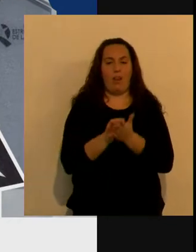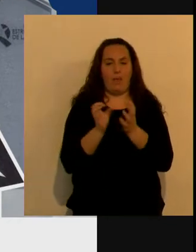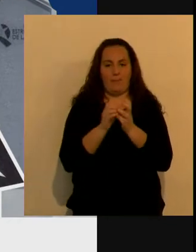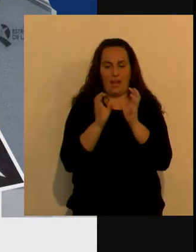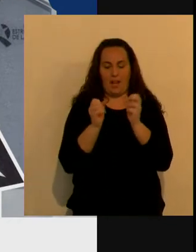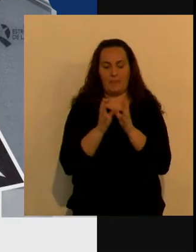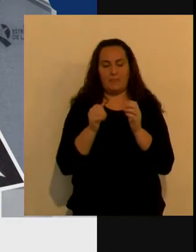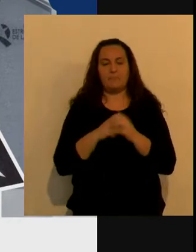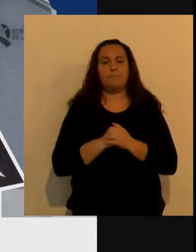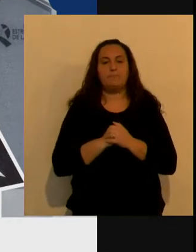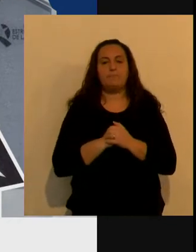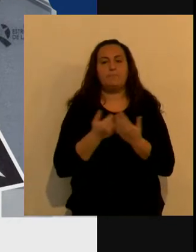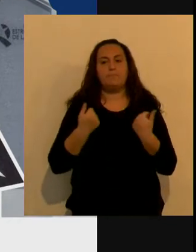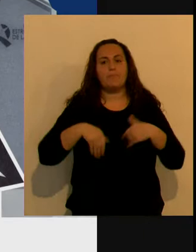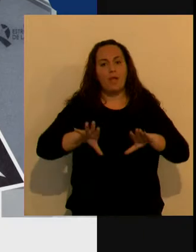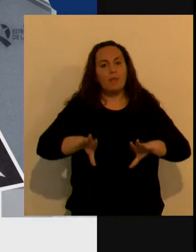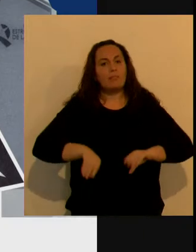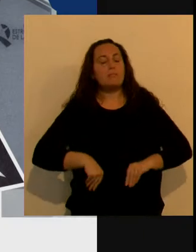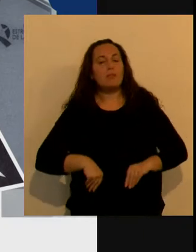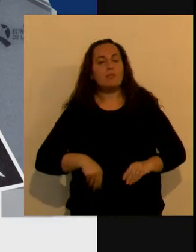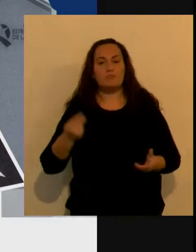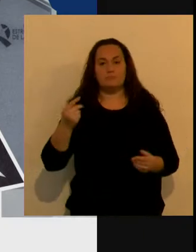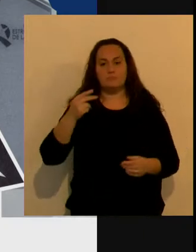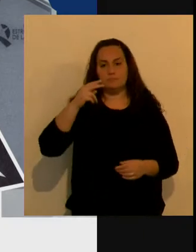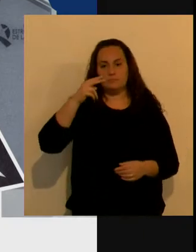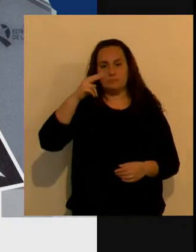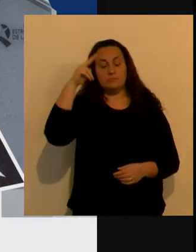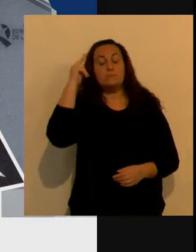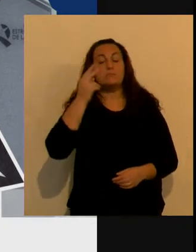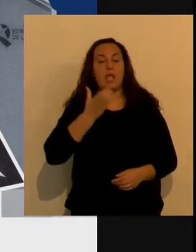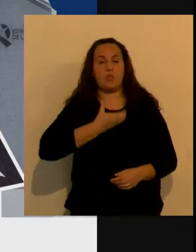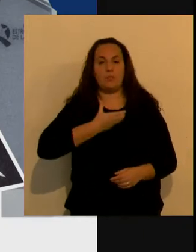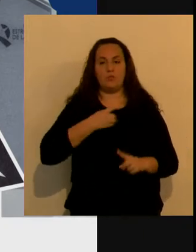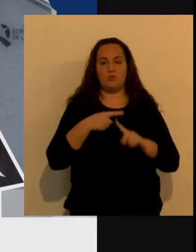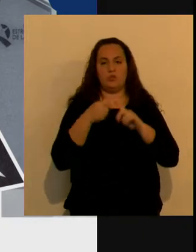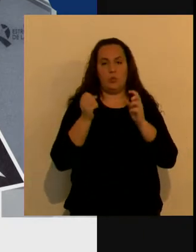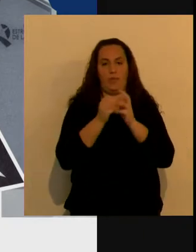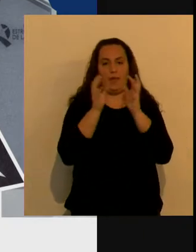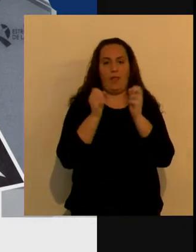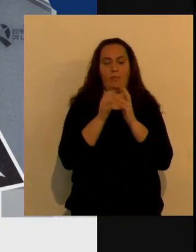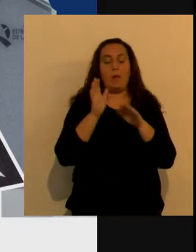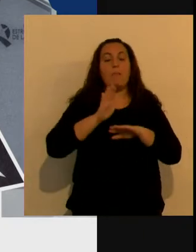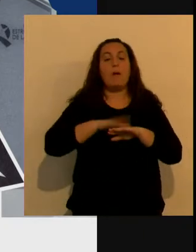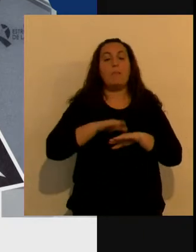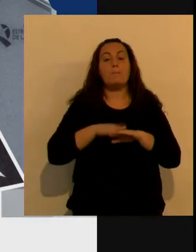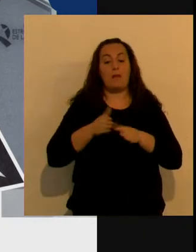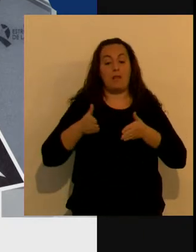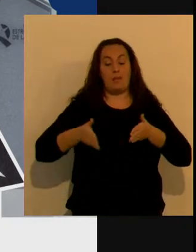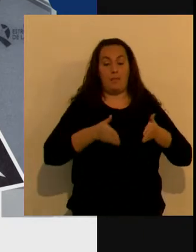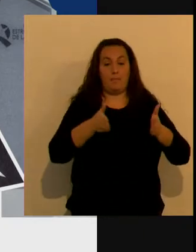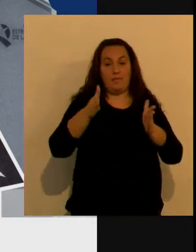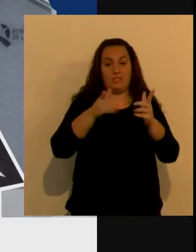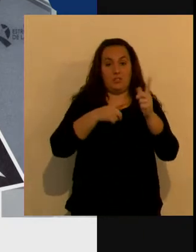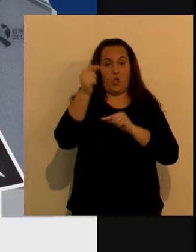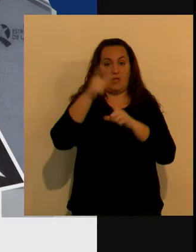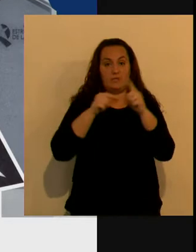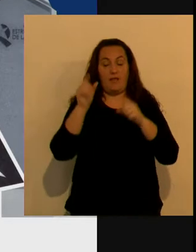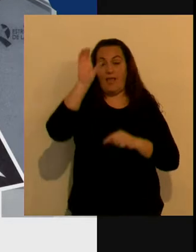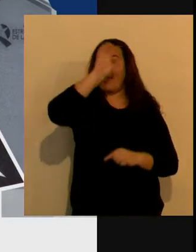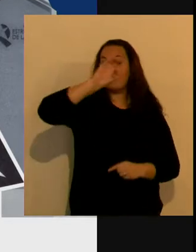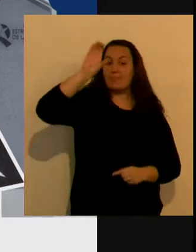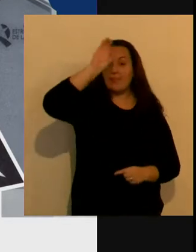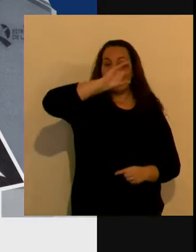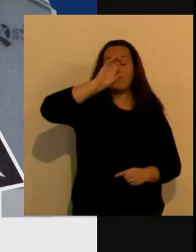Contamos con la aceptación del Ayuntamiento de Santa Cruz de La Palma para que dicho paseo de las estrellas de la ciencia